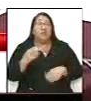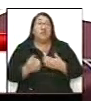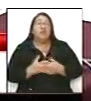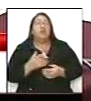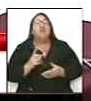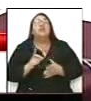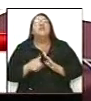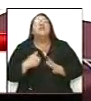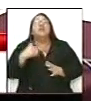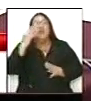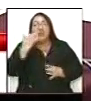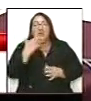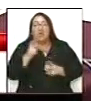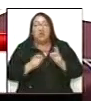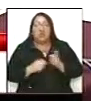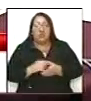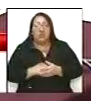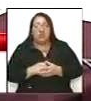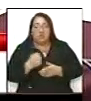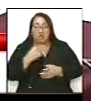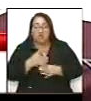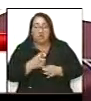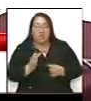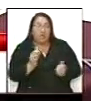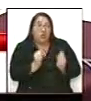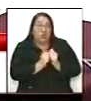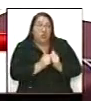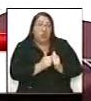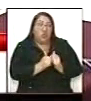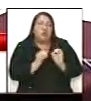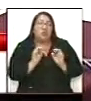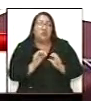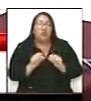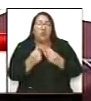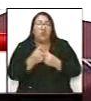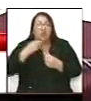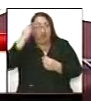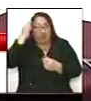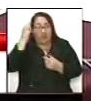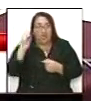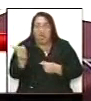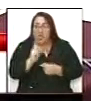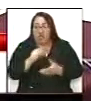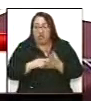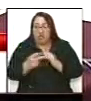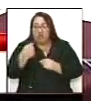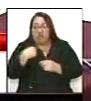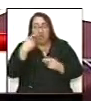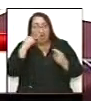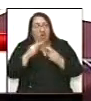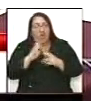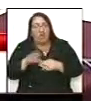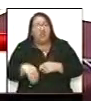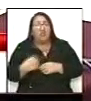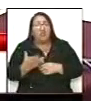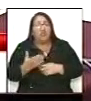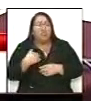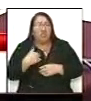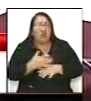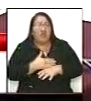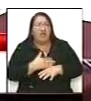saber quiénes son las personas que están a su lado en el mismo partido. Y no que se vengan a conocer, incluso yo he